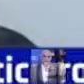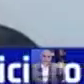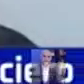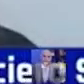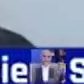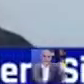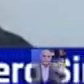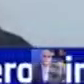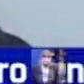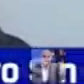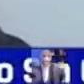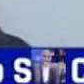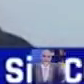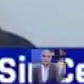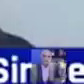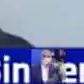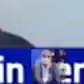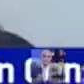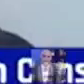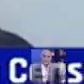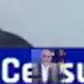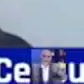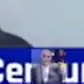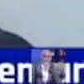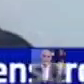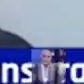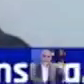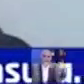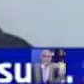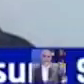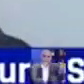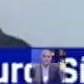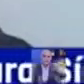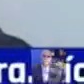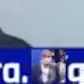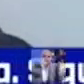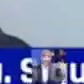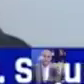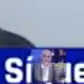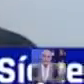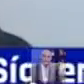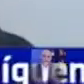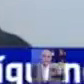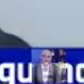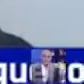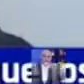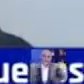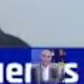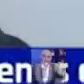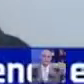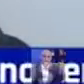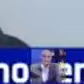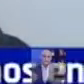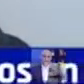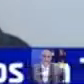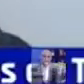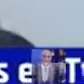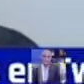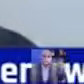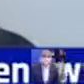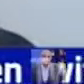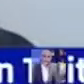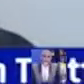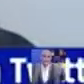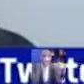fósiles. Y aquí en México, pues bueno, han puesto especial interés en ese mineral, como dice el presidente López